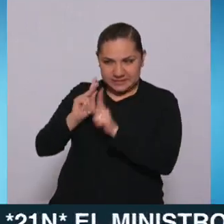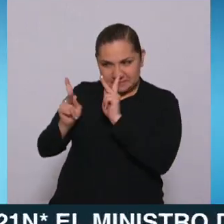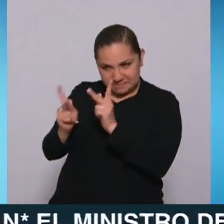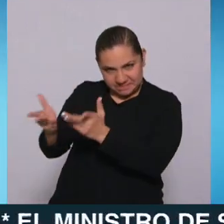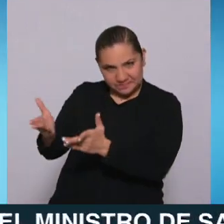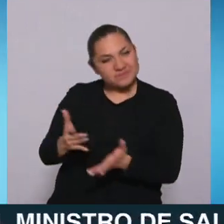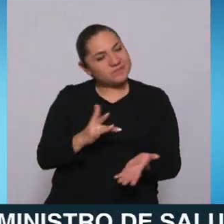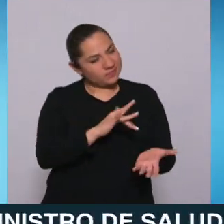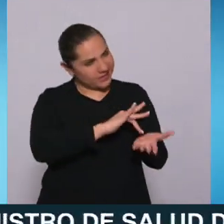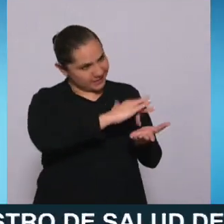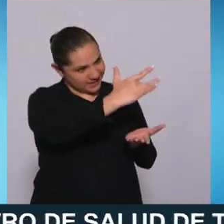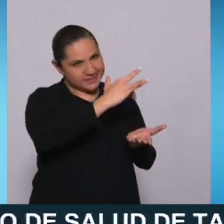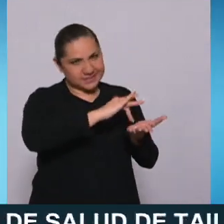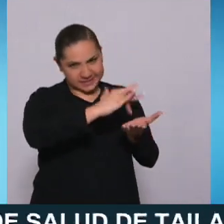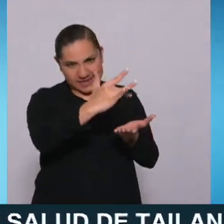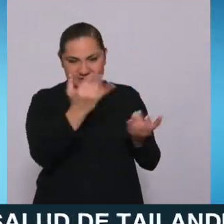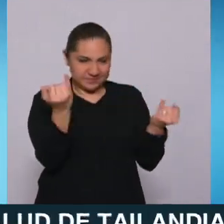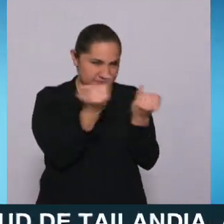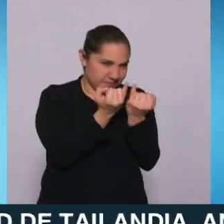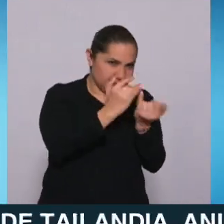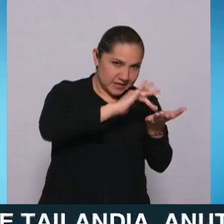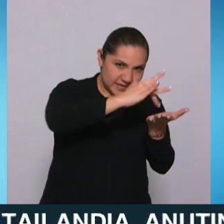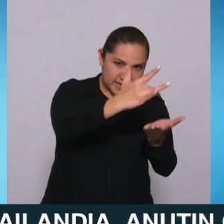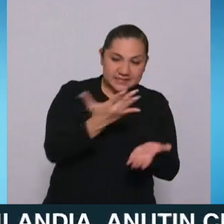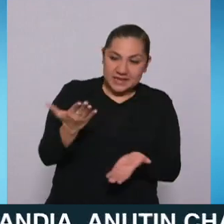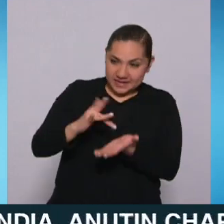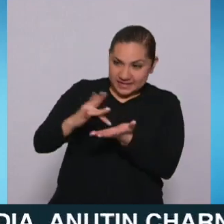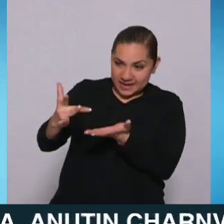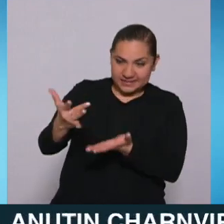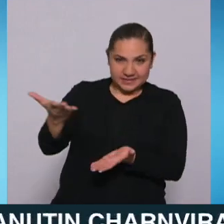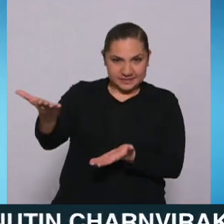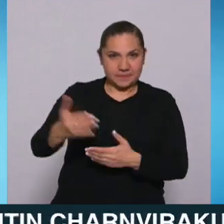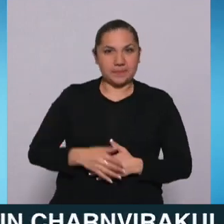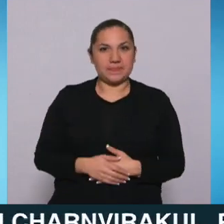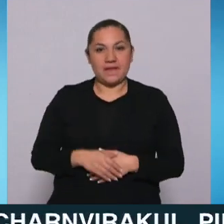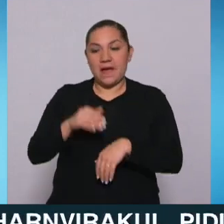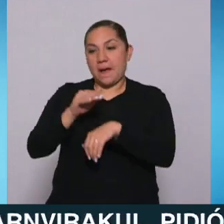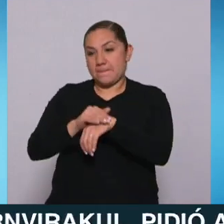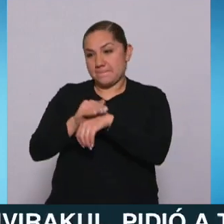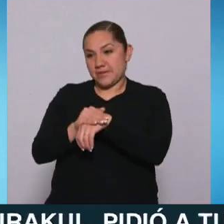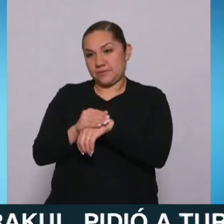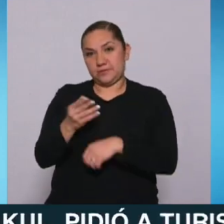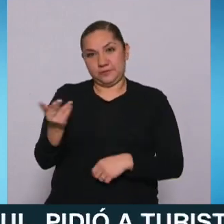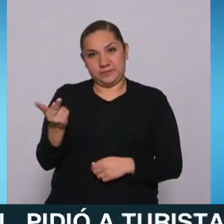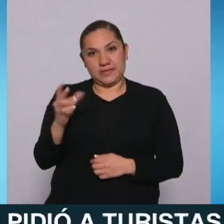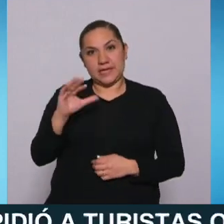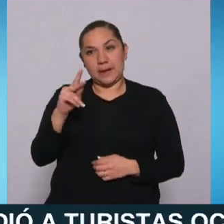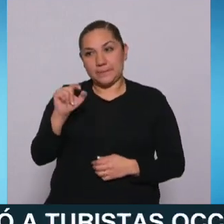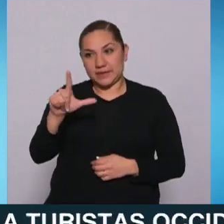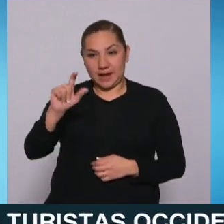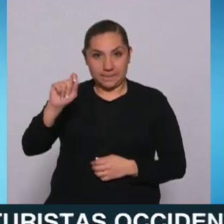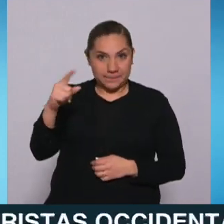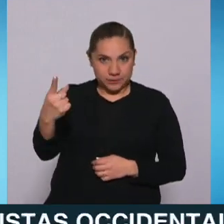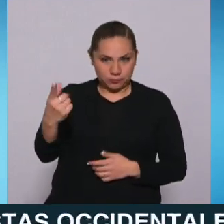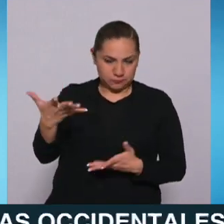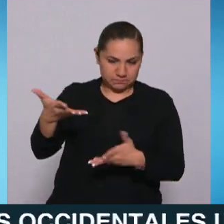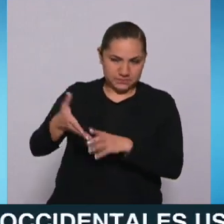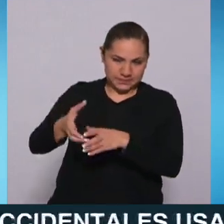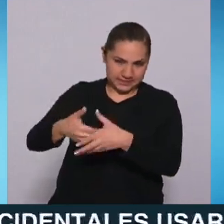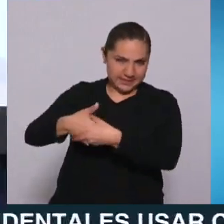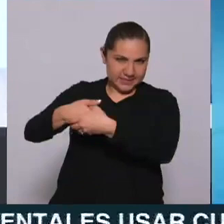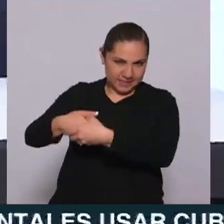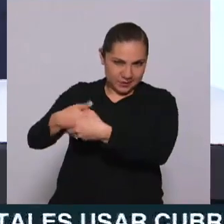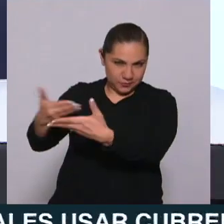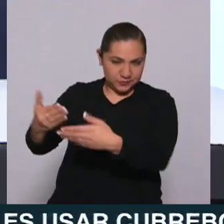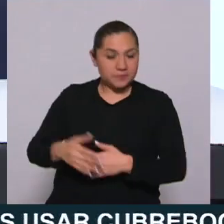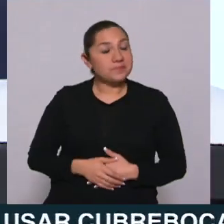Muchísimas gracias. Gracias a ambos. Besos, Juan y Feli. Saludos, amigos de Capital 21. Saludos a ustedes también, gracias. Pues ahí está, Juan,